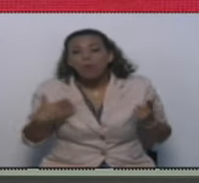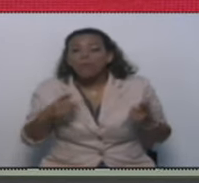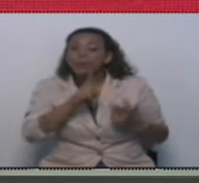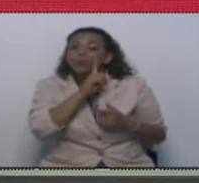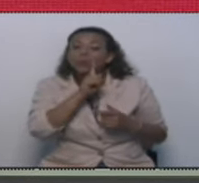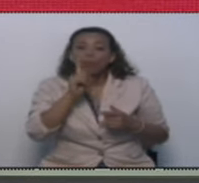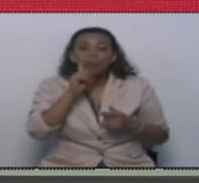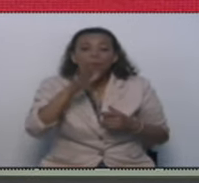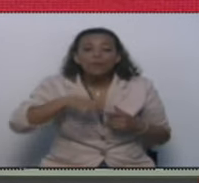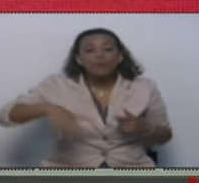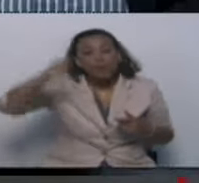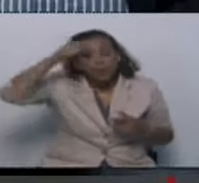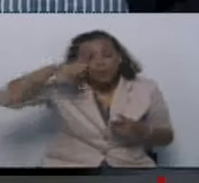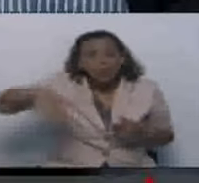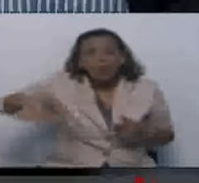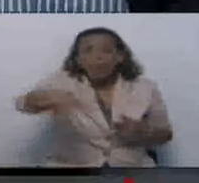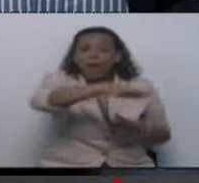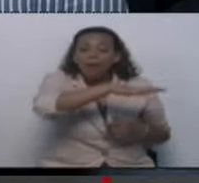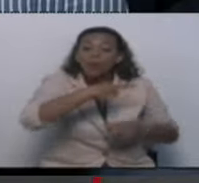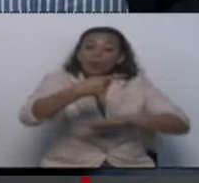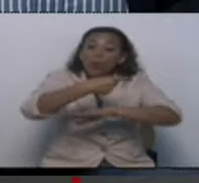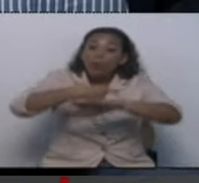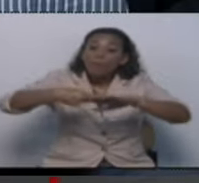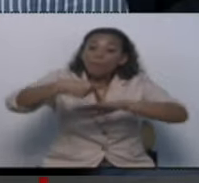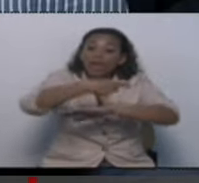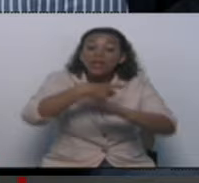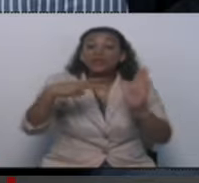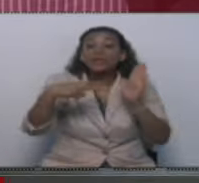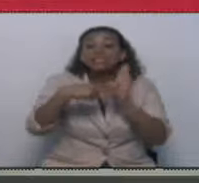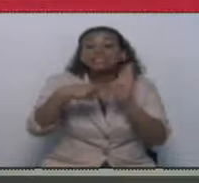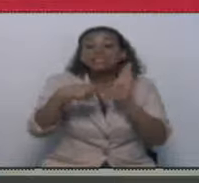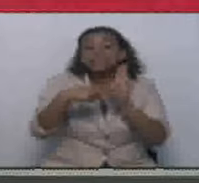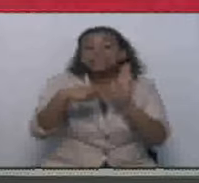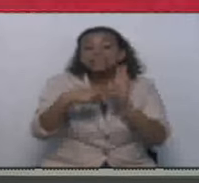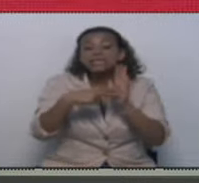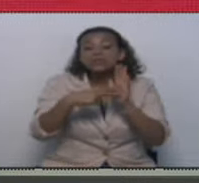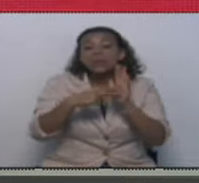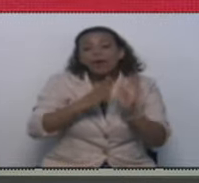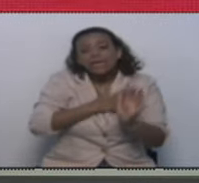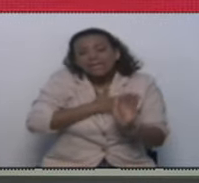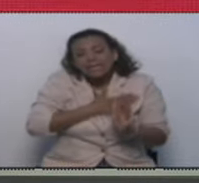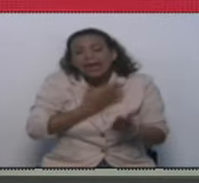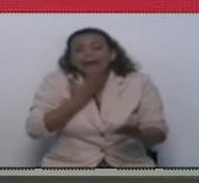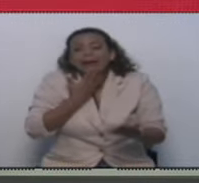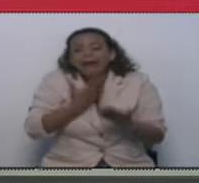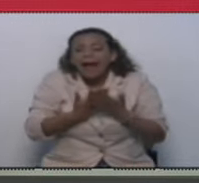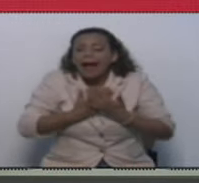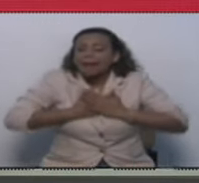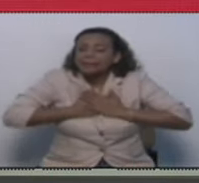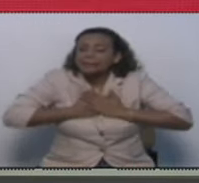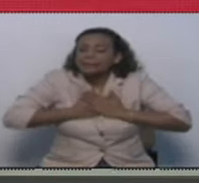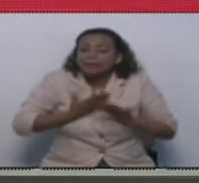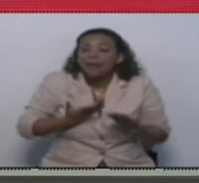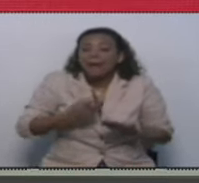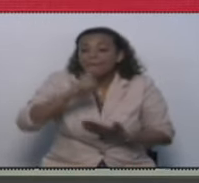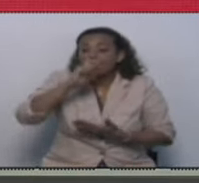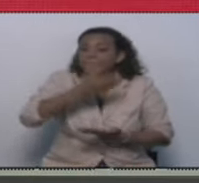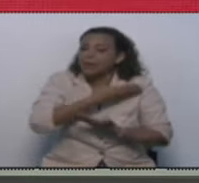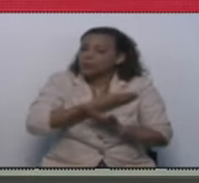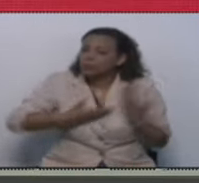del pueblo y del gobierno sirio, quería agradecerle, señor